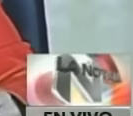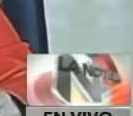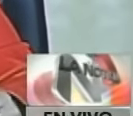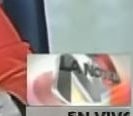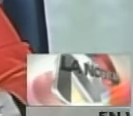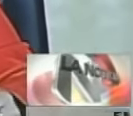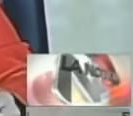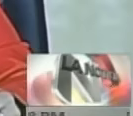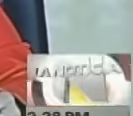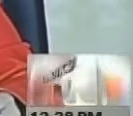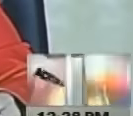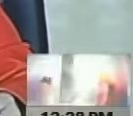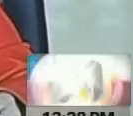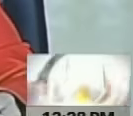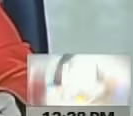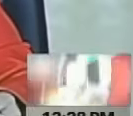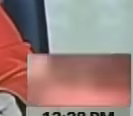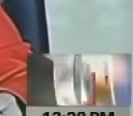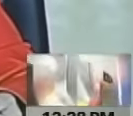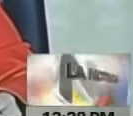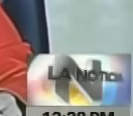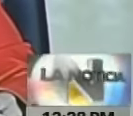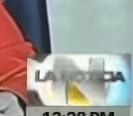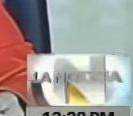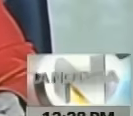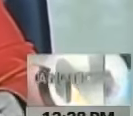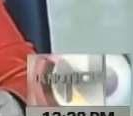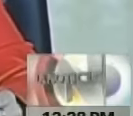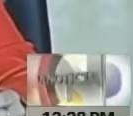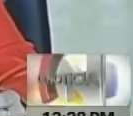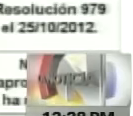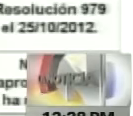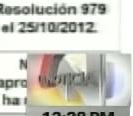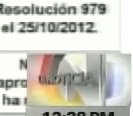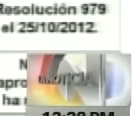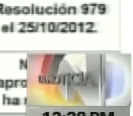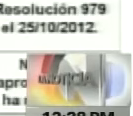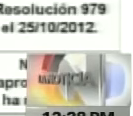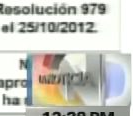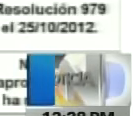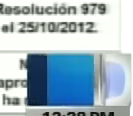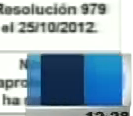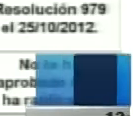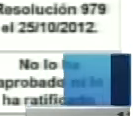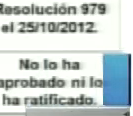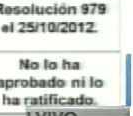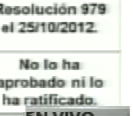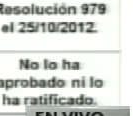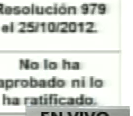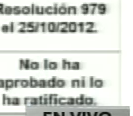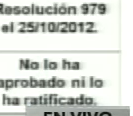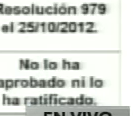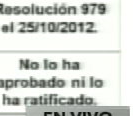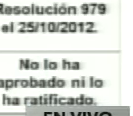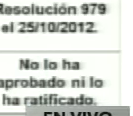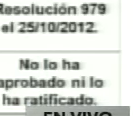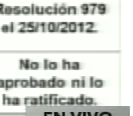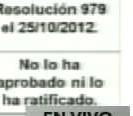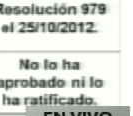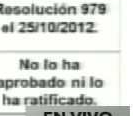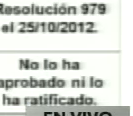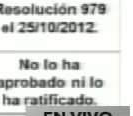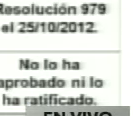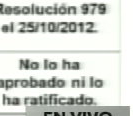Argentina no lo ha aprobado ni lo ha ratificado. Brasil no lo ha